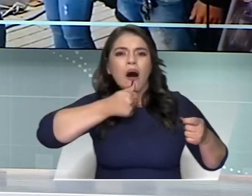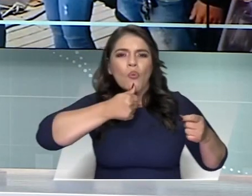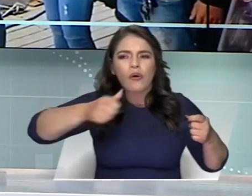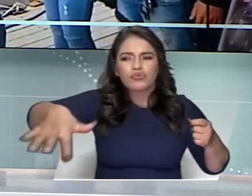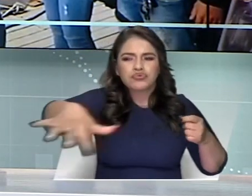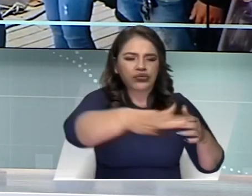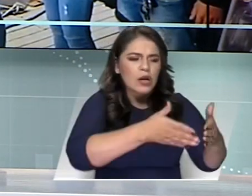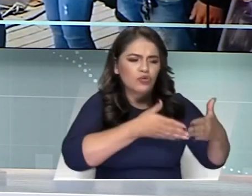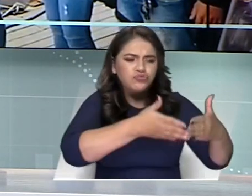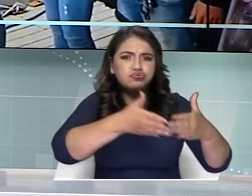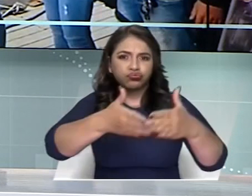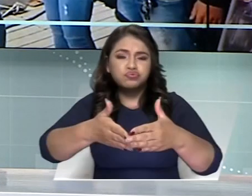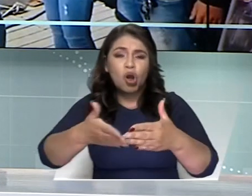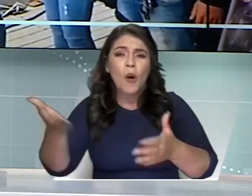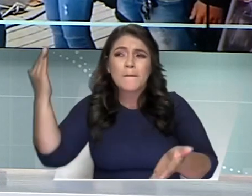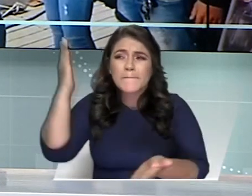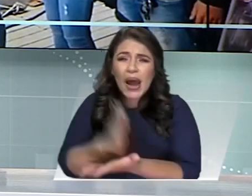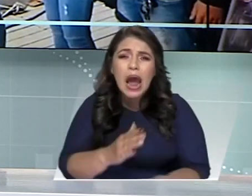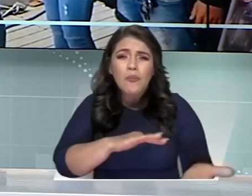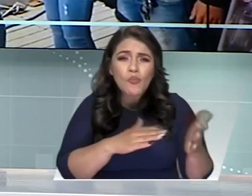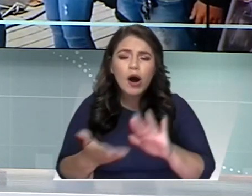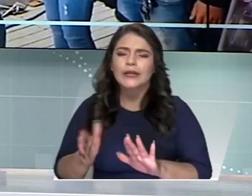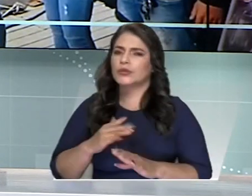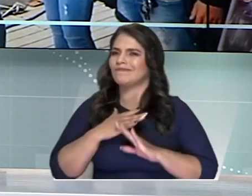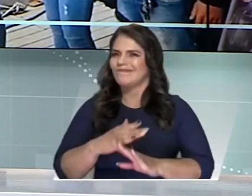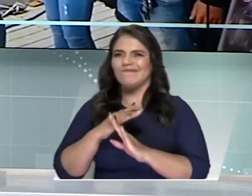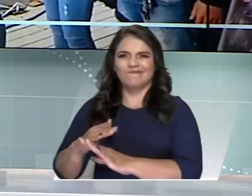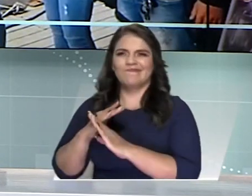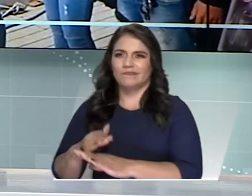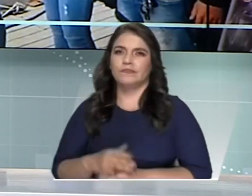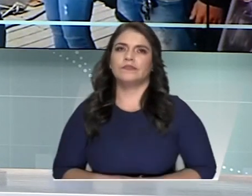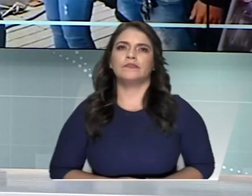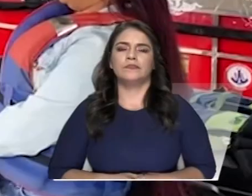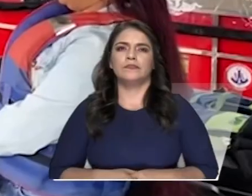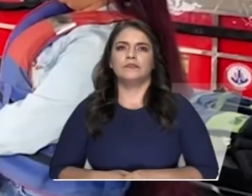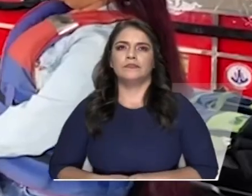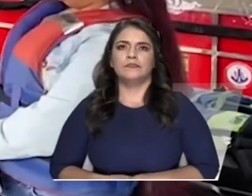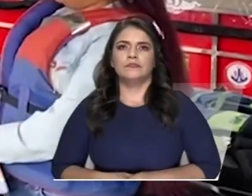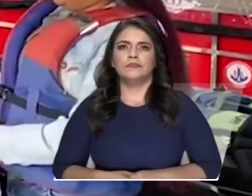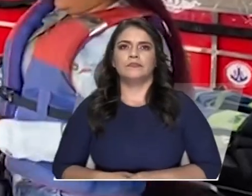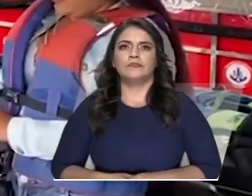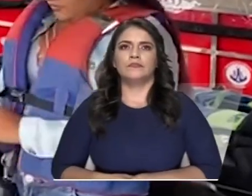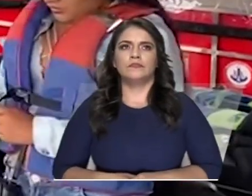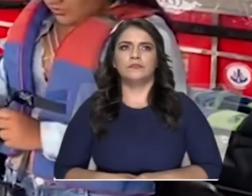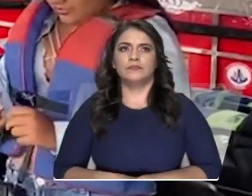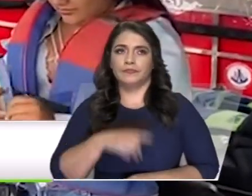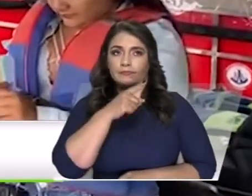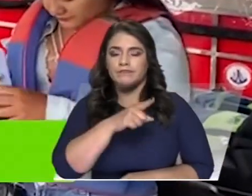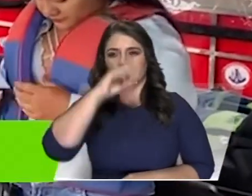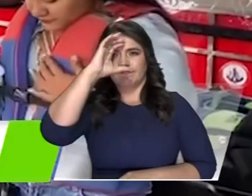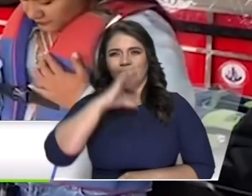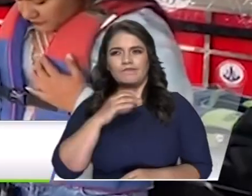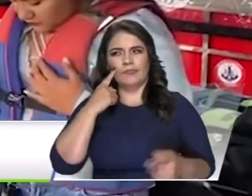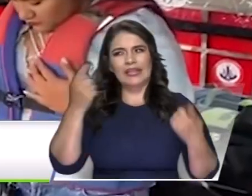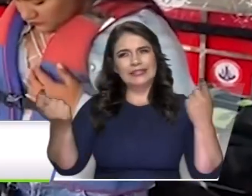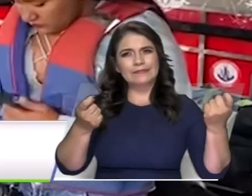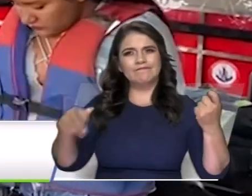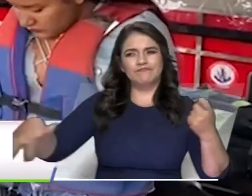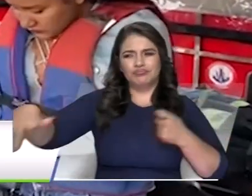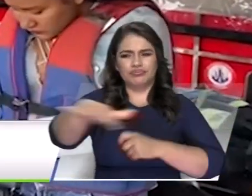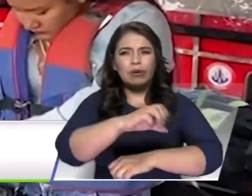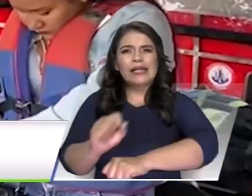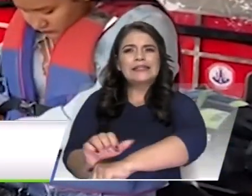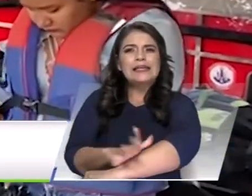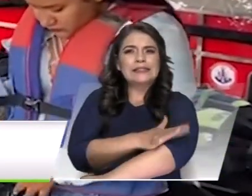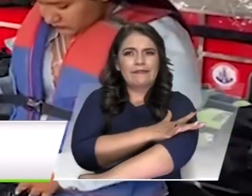se presenten incidentes con los visitantes a este turístico municipio. Las campañas buscan sensibilizar a los usuarios de